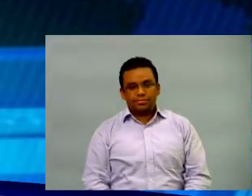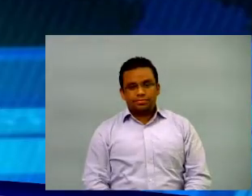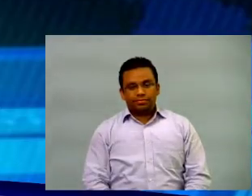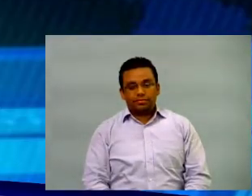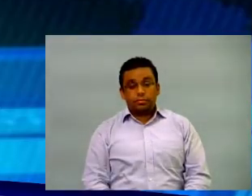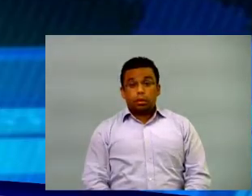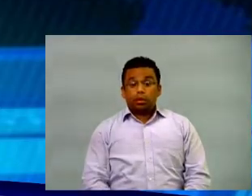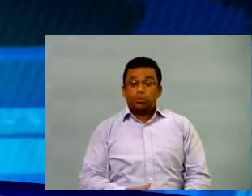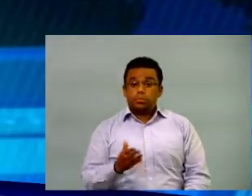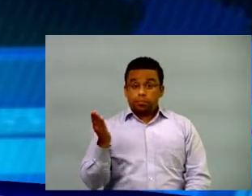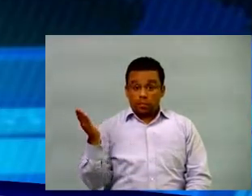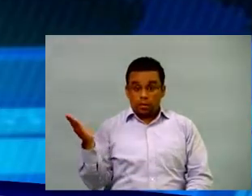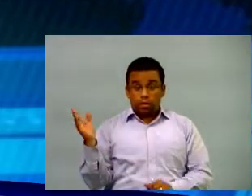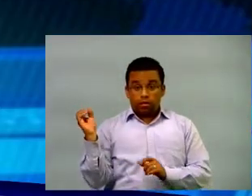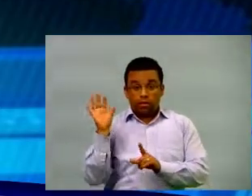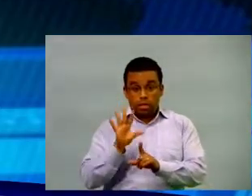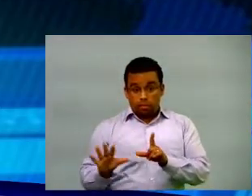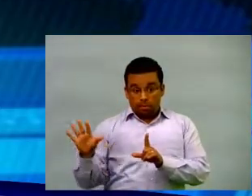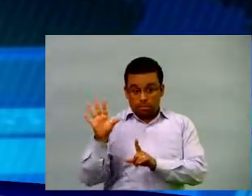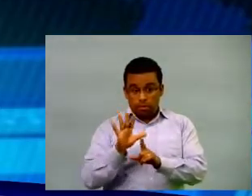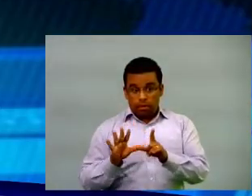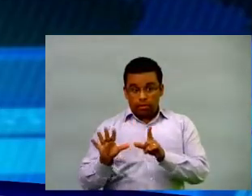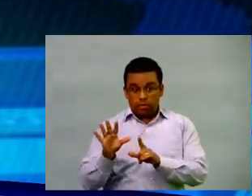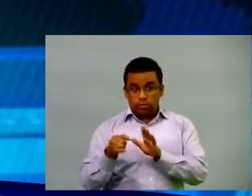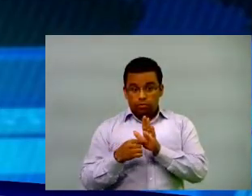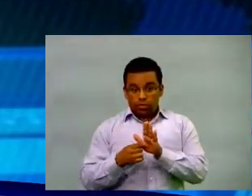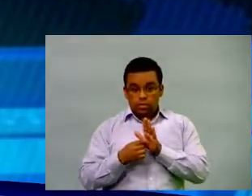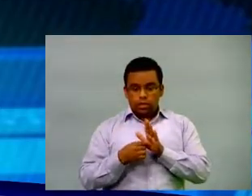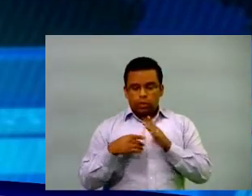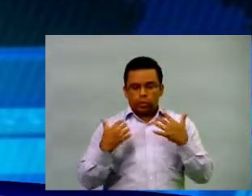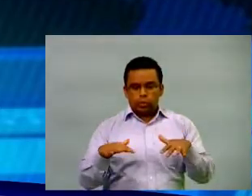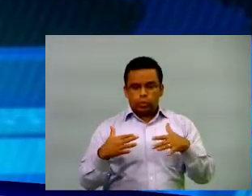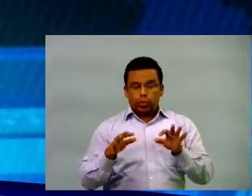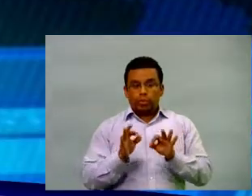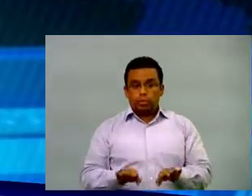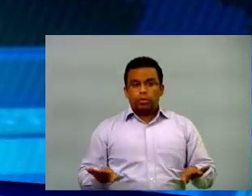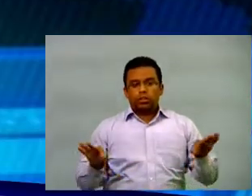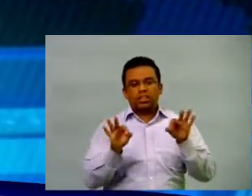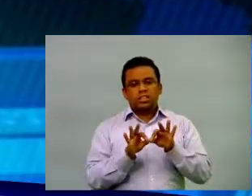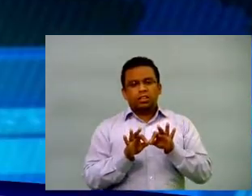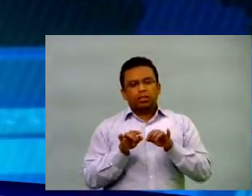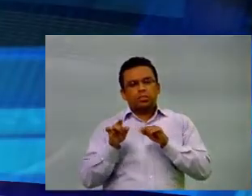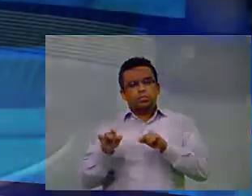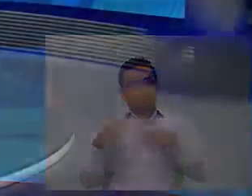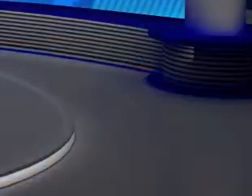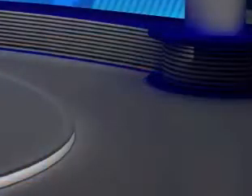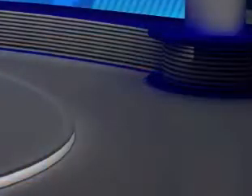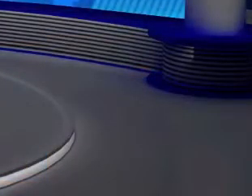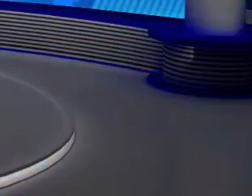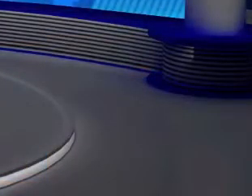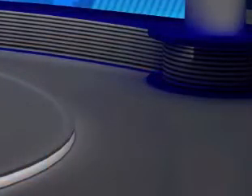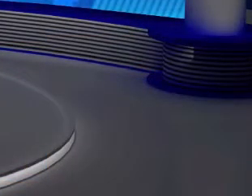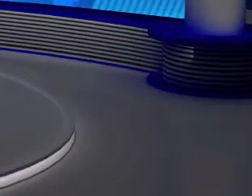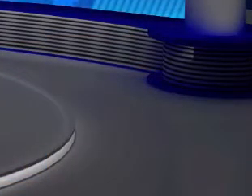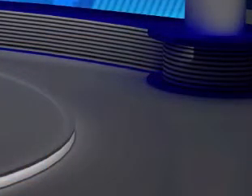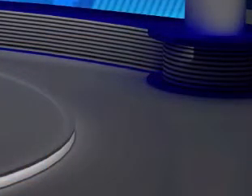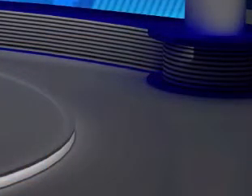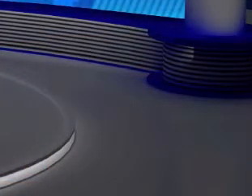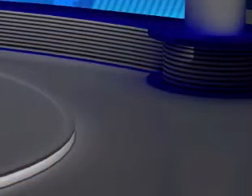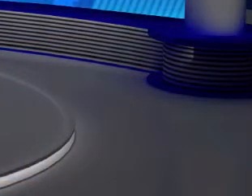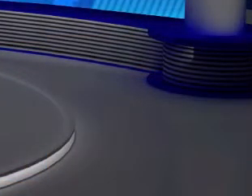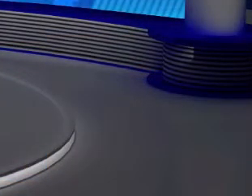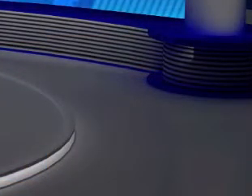Esta imagen, pues, digamos, ejemplifica un poco o nos da un ejemplo sobre esta nueva generación de personas que